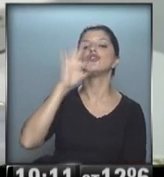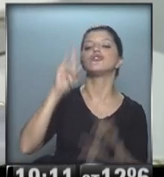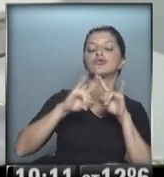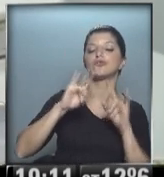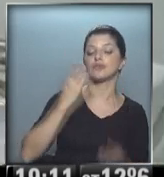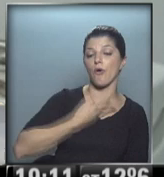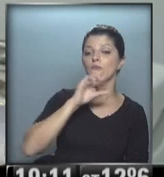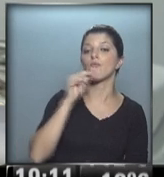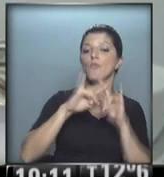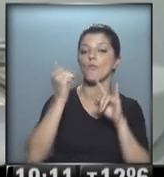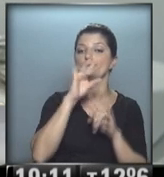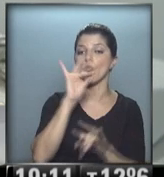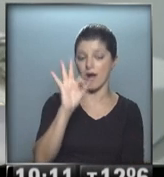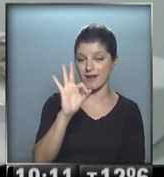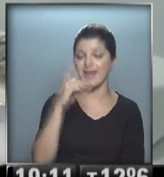permite